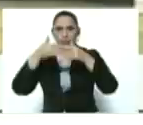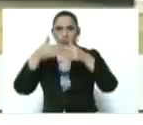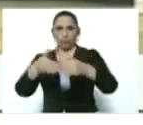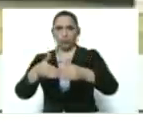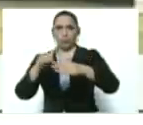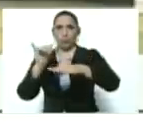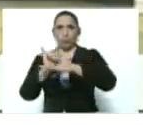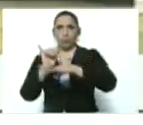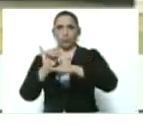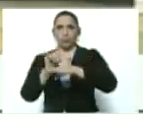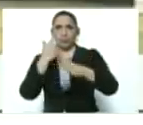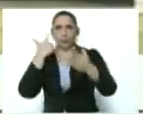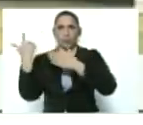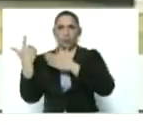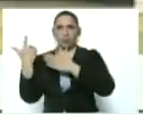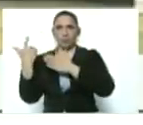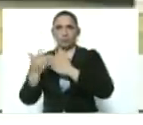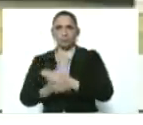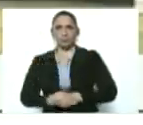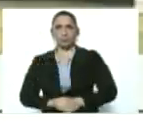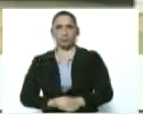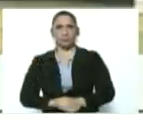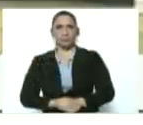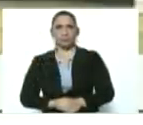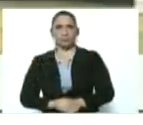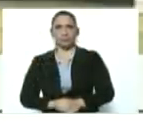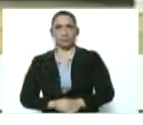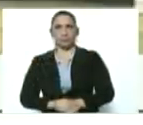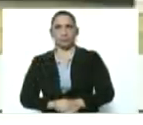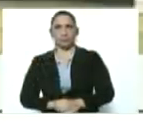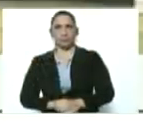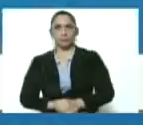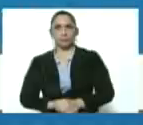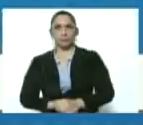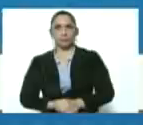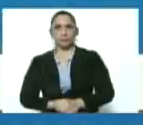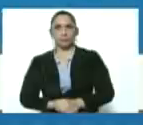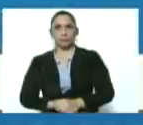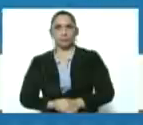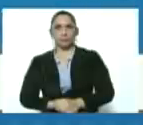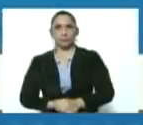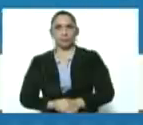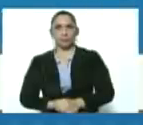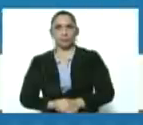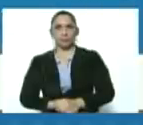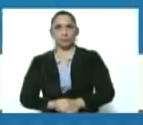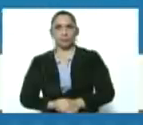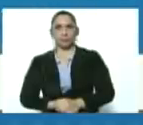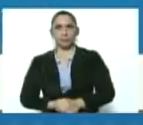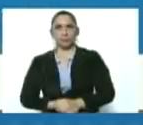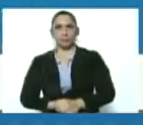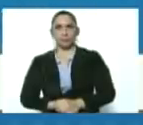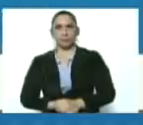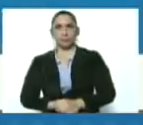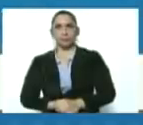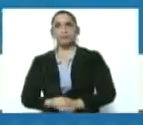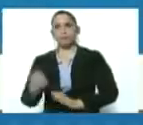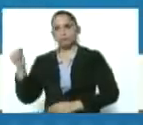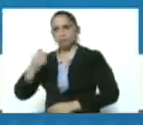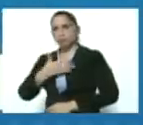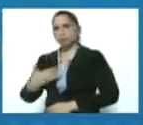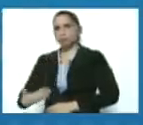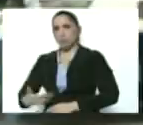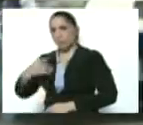margarita ojo pelao mire lo que estamos haciendo adelante si presidente nicolás maduro